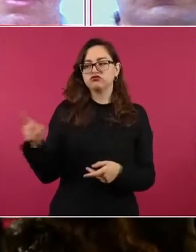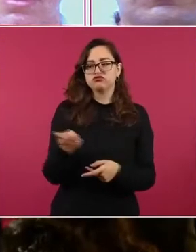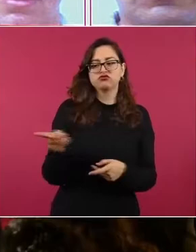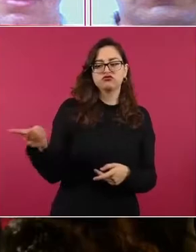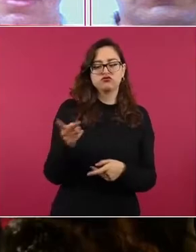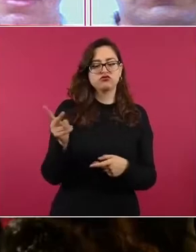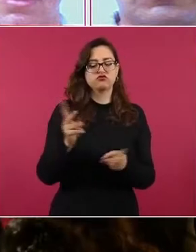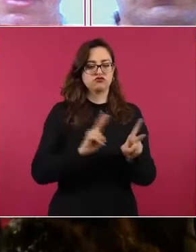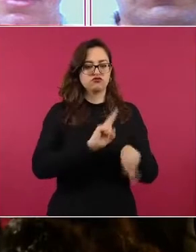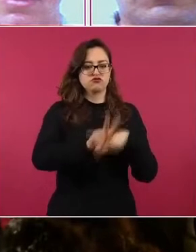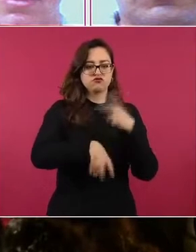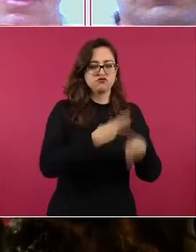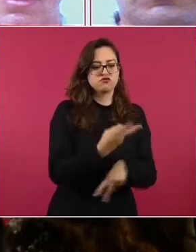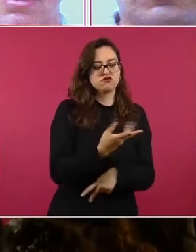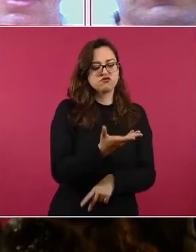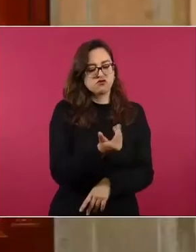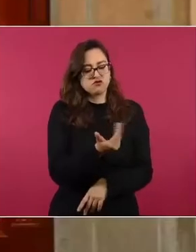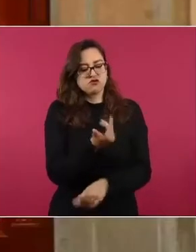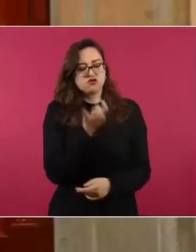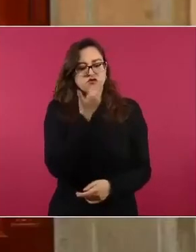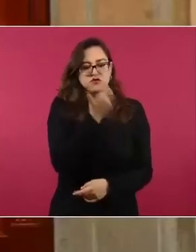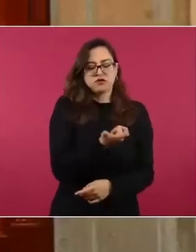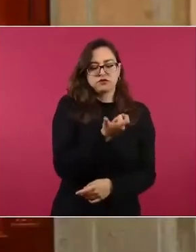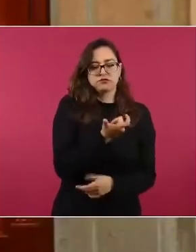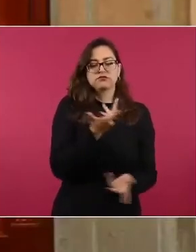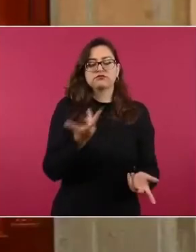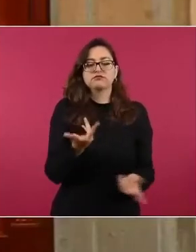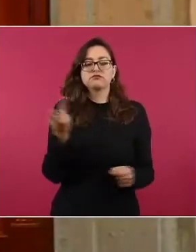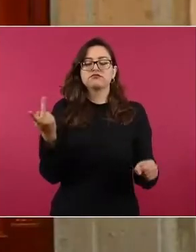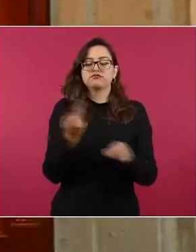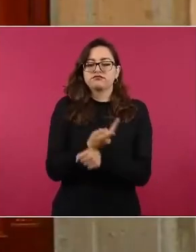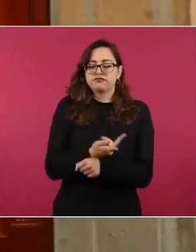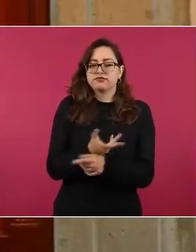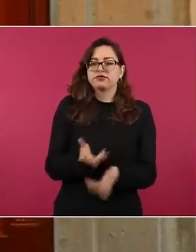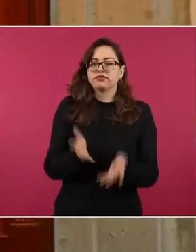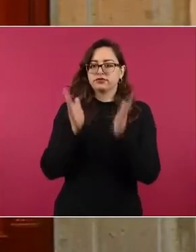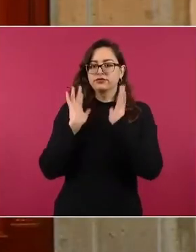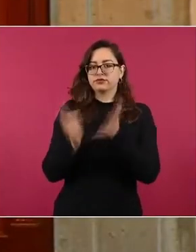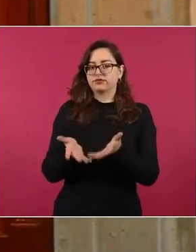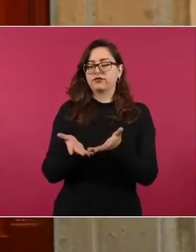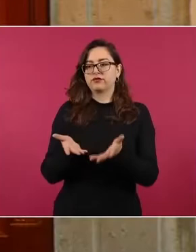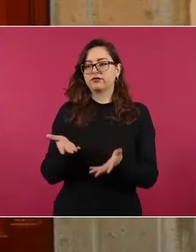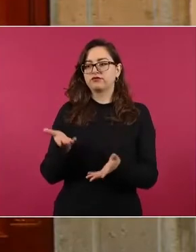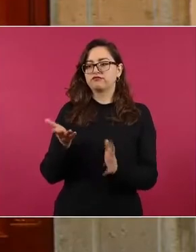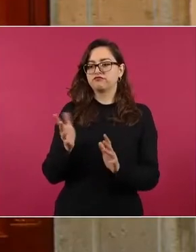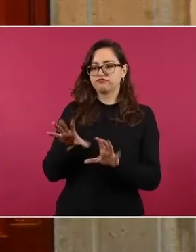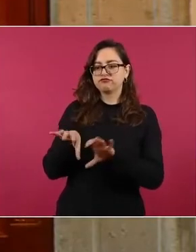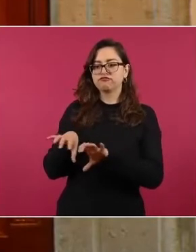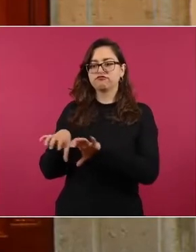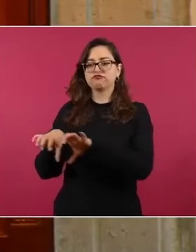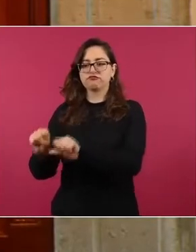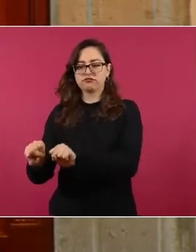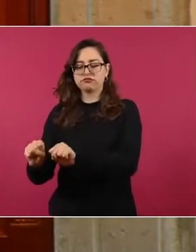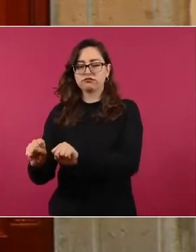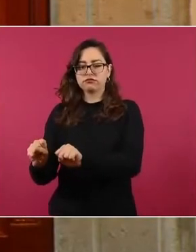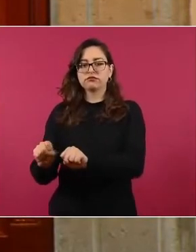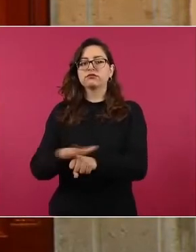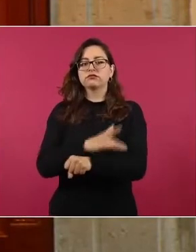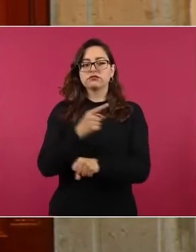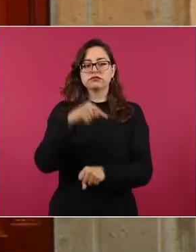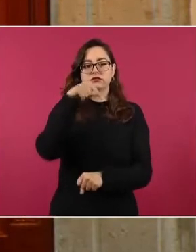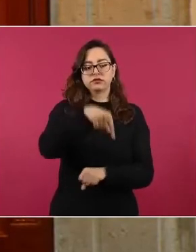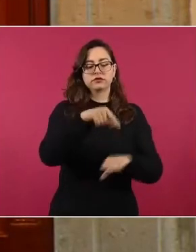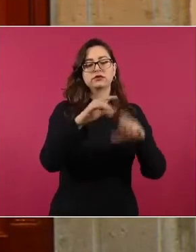mediante una petición, la Cámara se presentó testimonios de denuncias